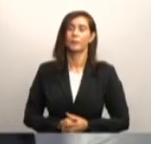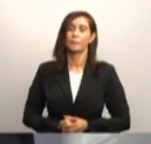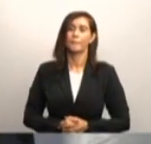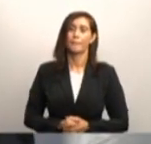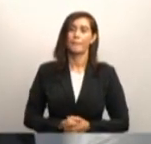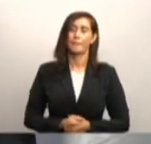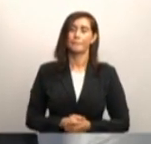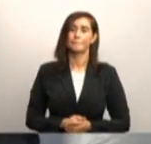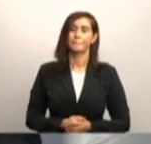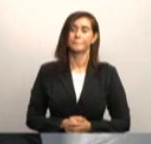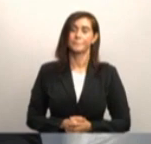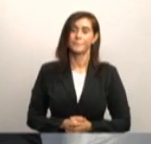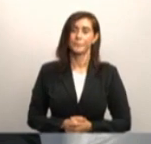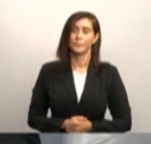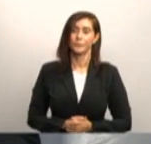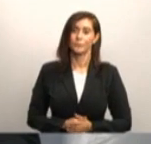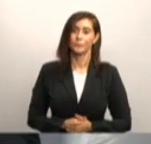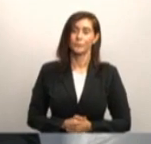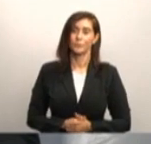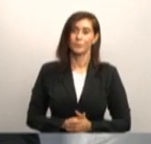Bueno, en una